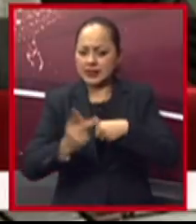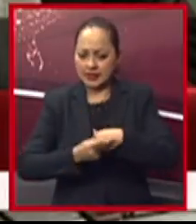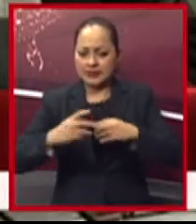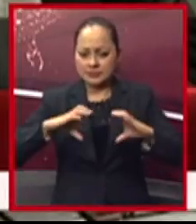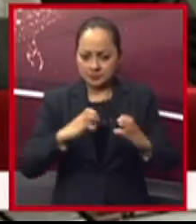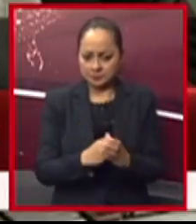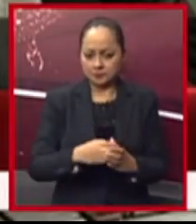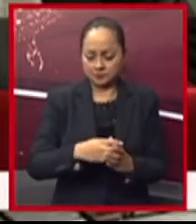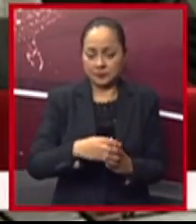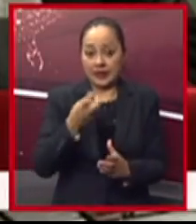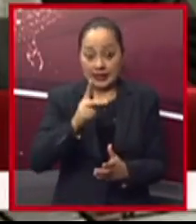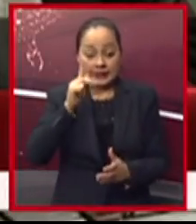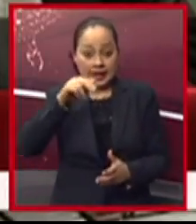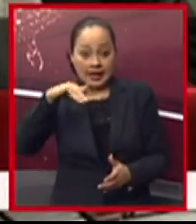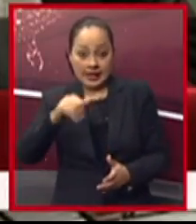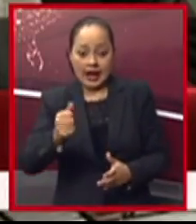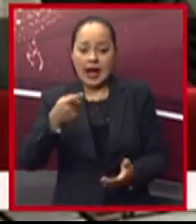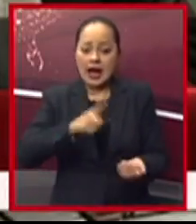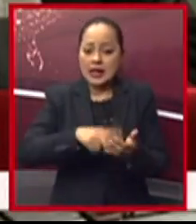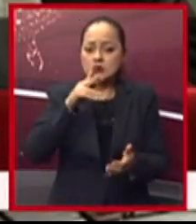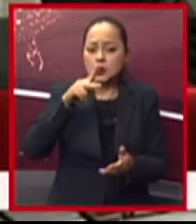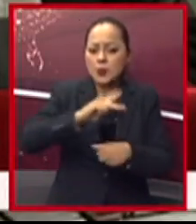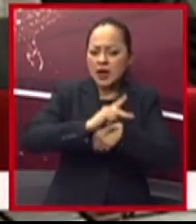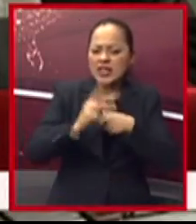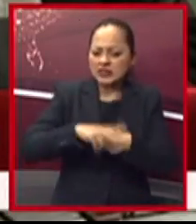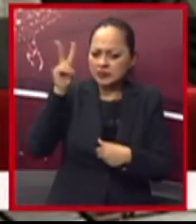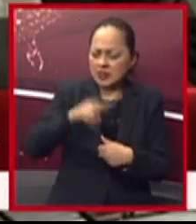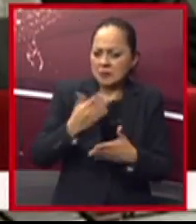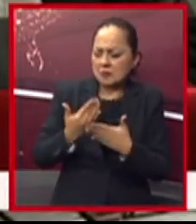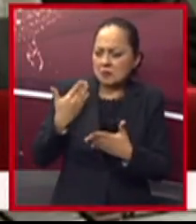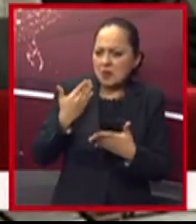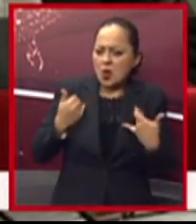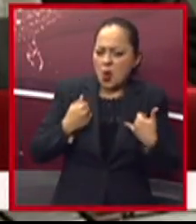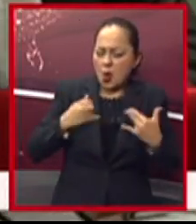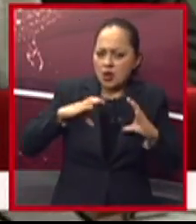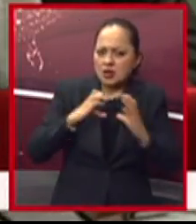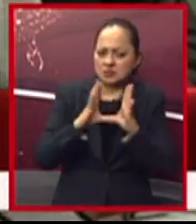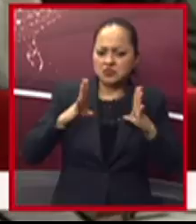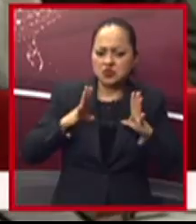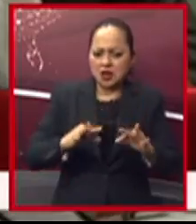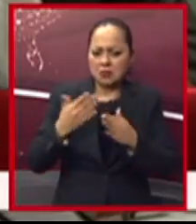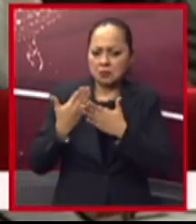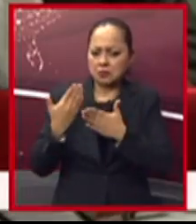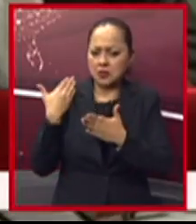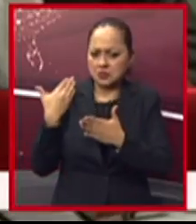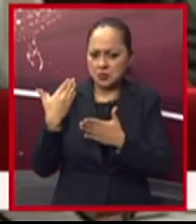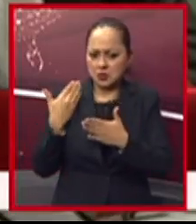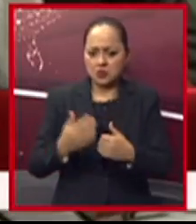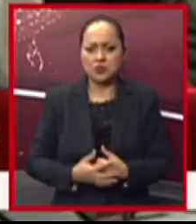to, we have gone what you call here federal. And